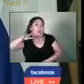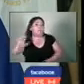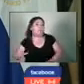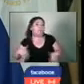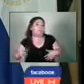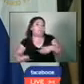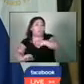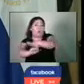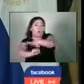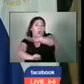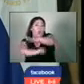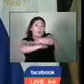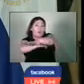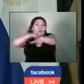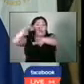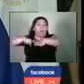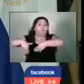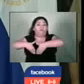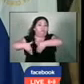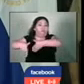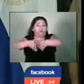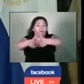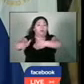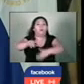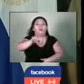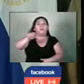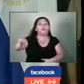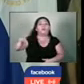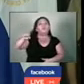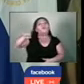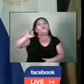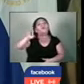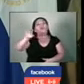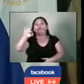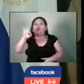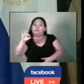el puente más largo de nuestro país es el puente de Camino Sub-Ciri, hecho en este gobierno. ¿Qué largo tiene?